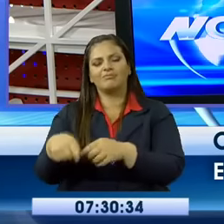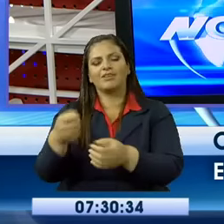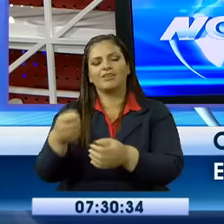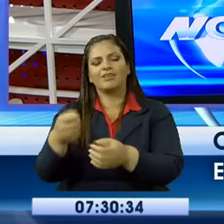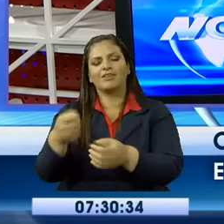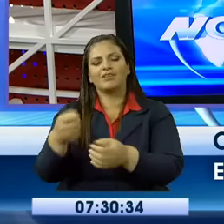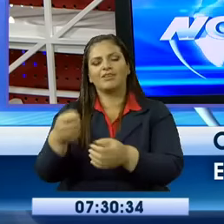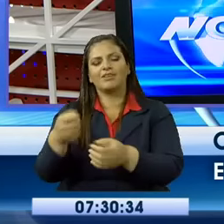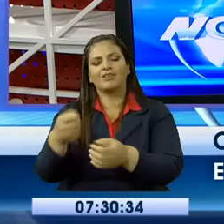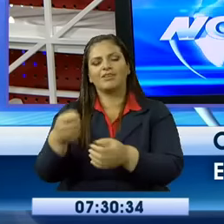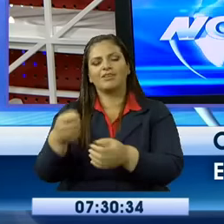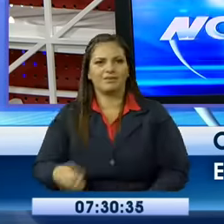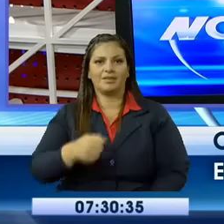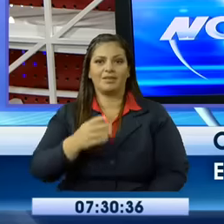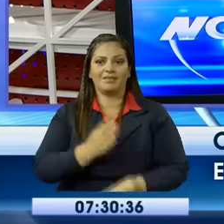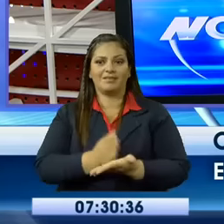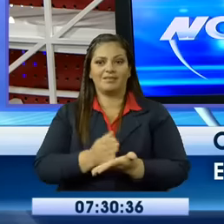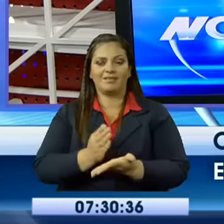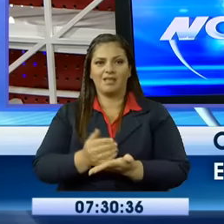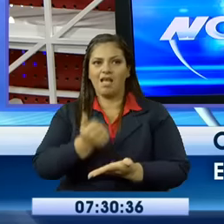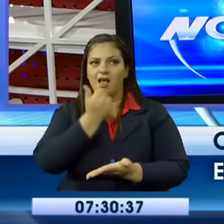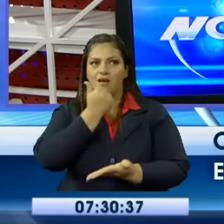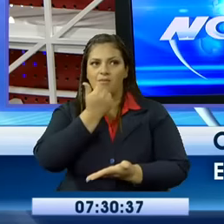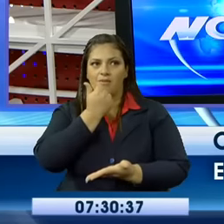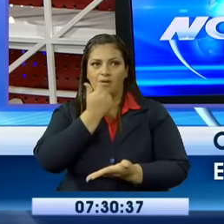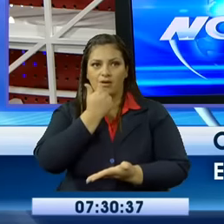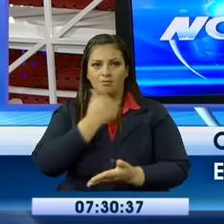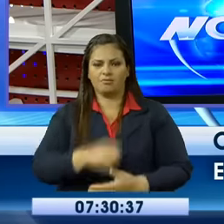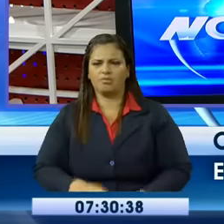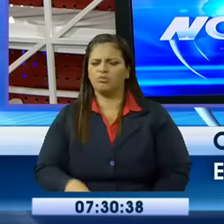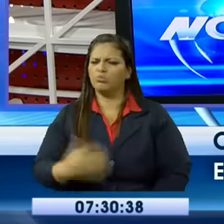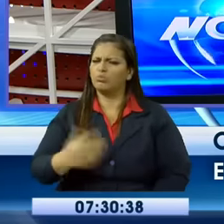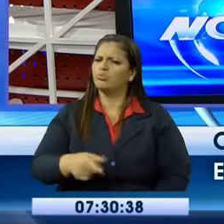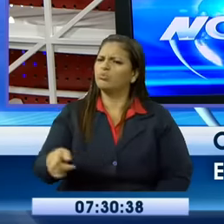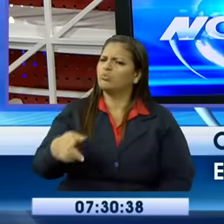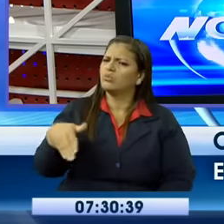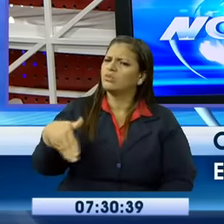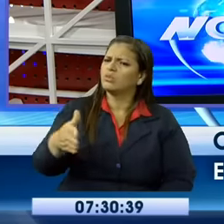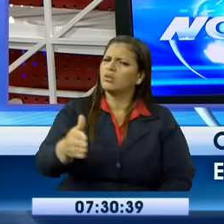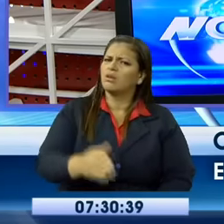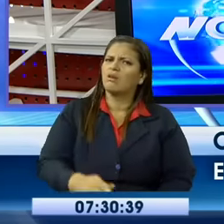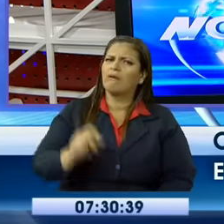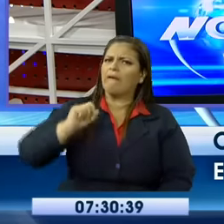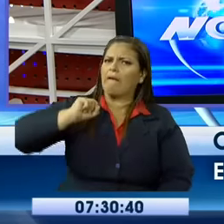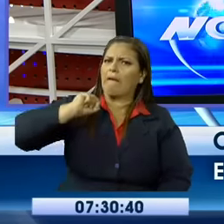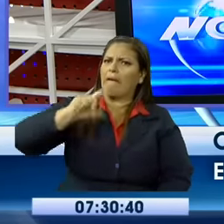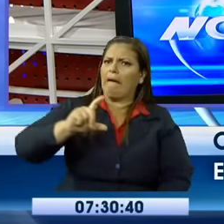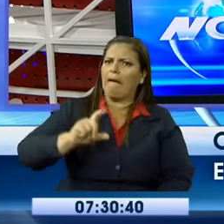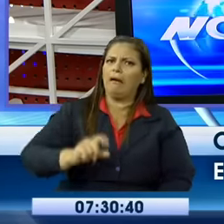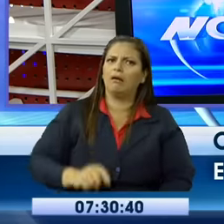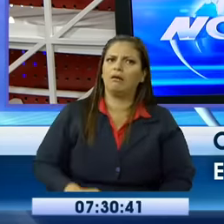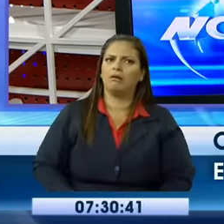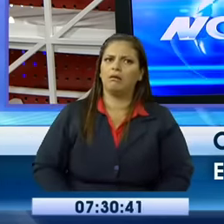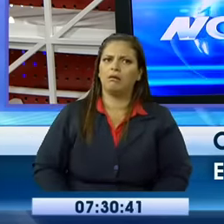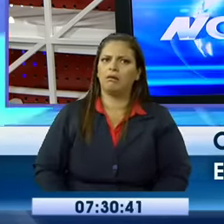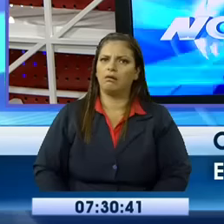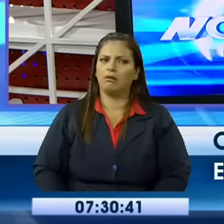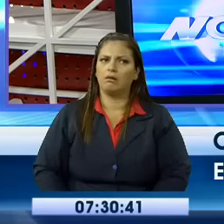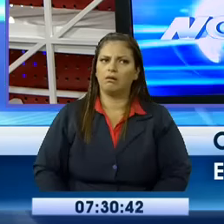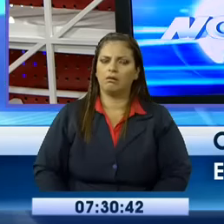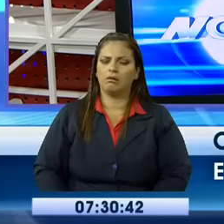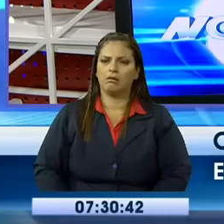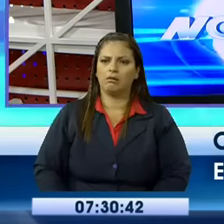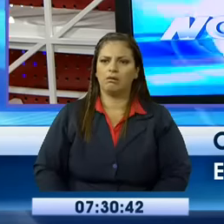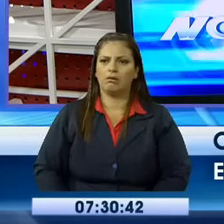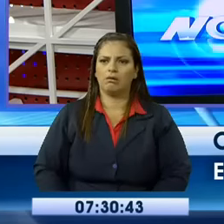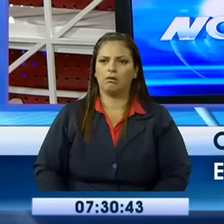Buenos días. Lo que veo es que el picudo está carísimo. ¿Ha subido de precio? Parece que... ¿Sabe estar a $5? Parece que los picudos